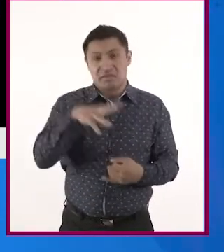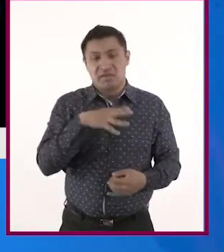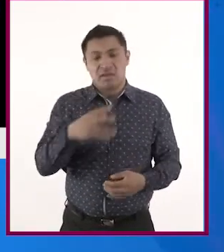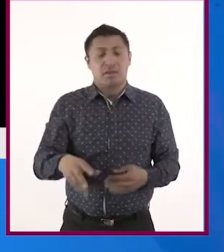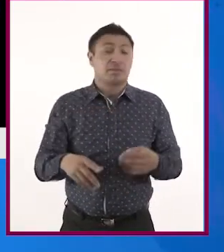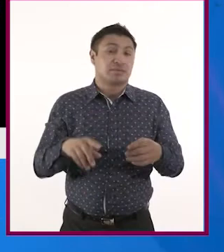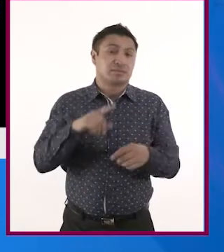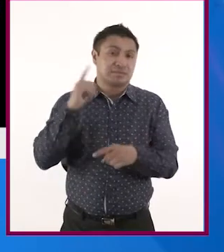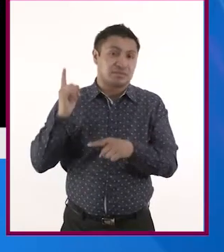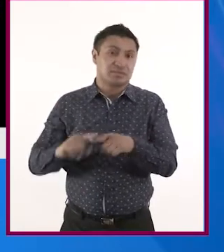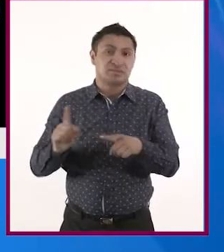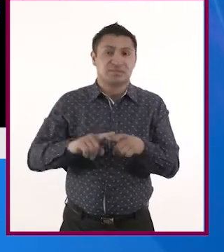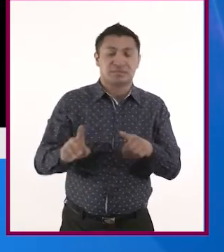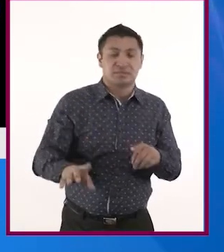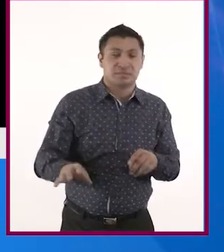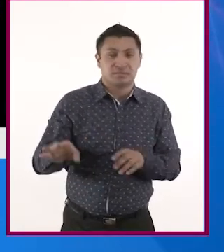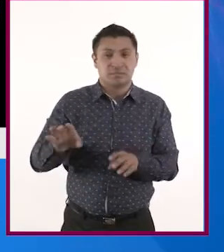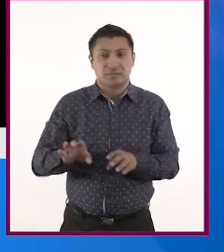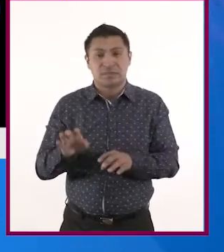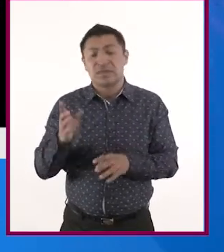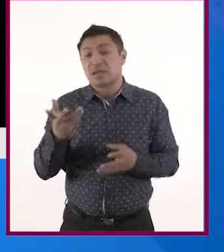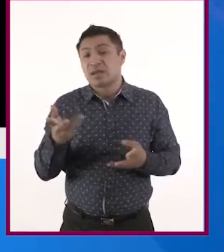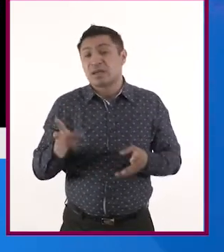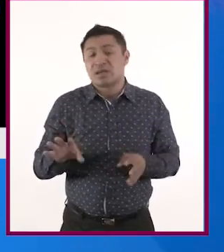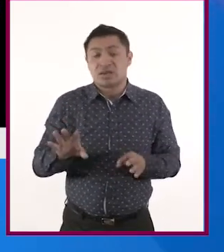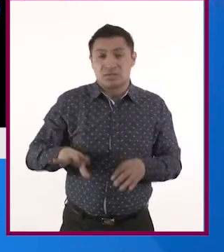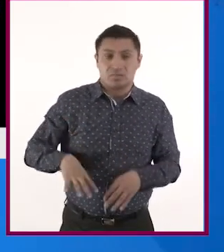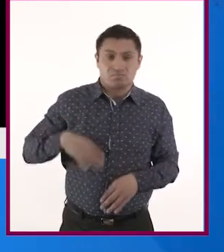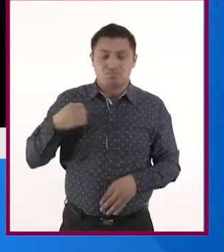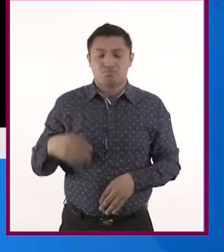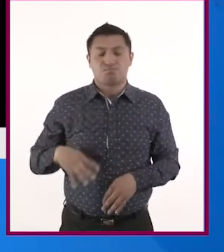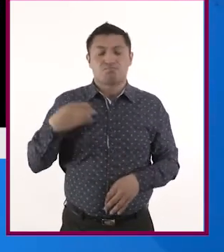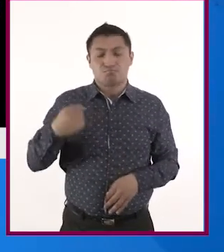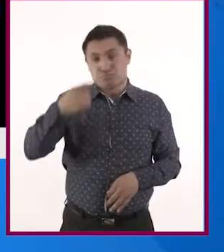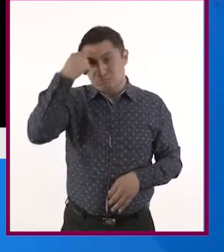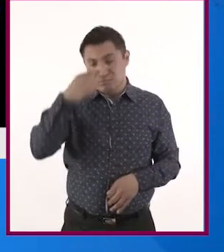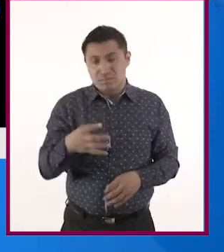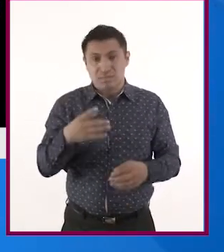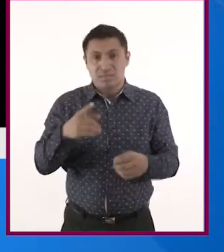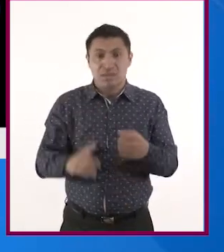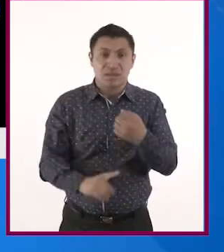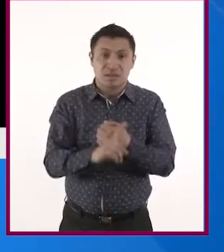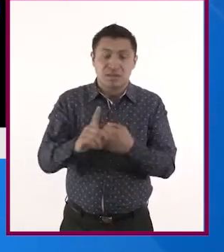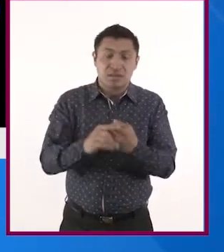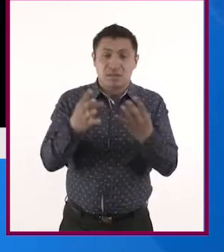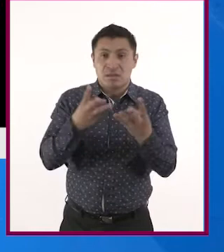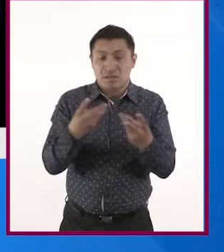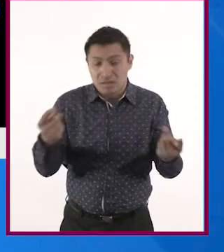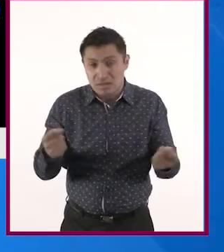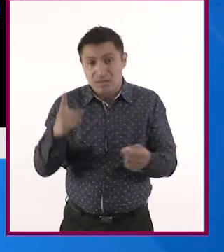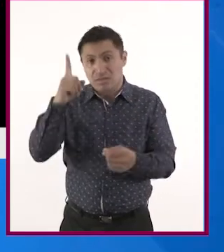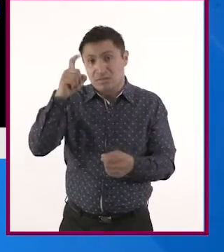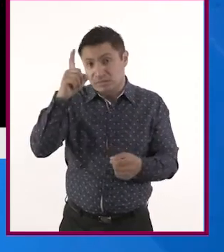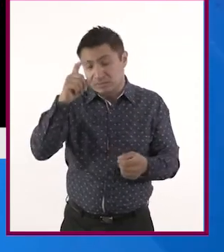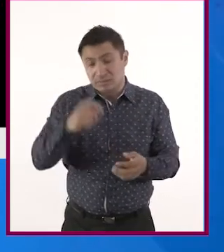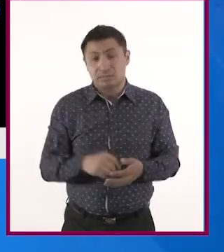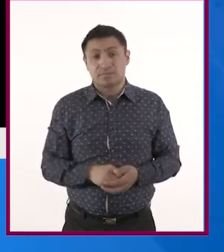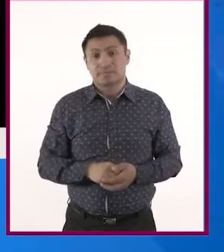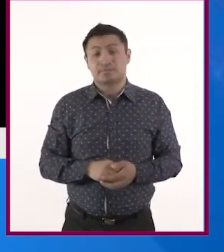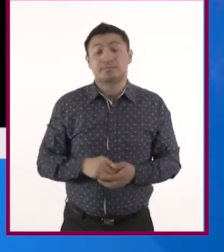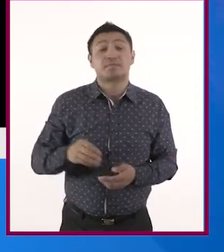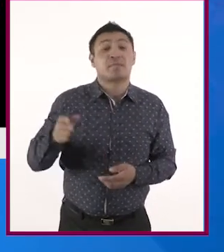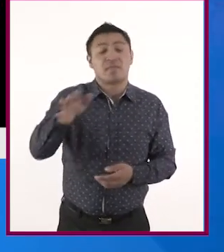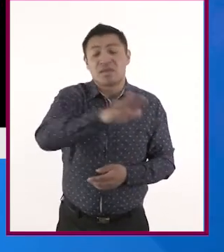varios intentos y ejercicios para poder resolver justamente el acceso al agua por parte de toda la población.